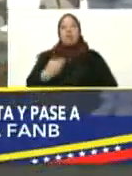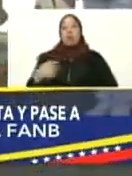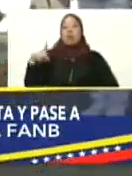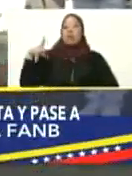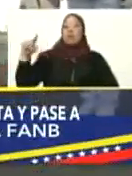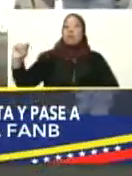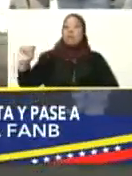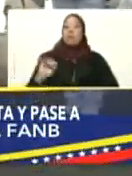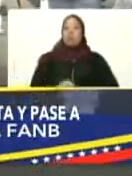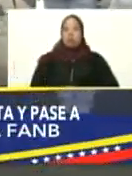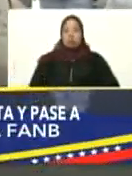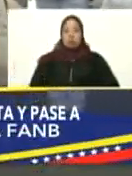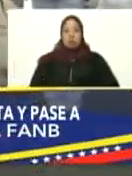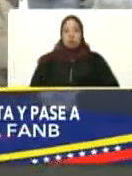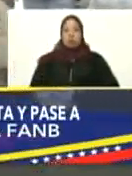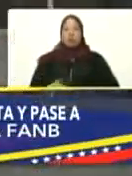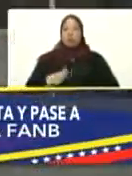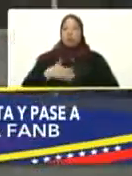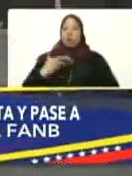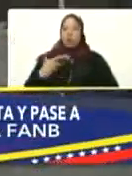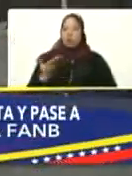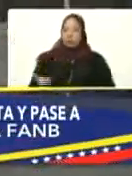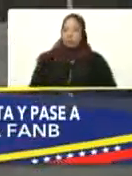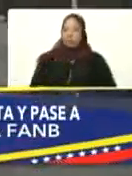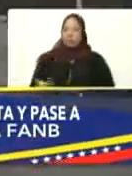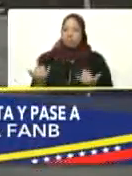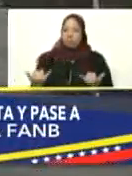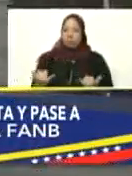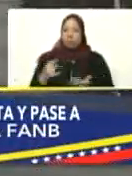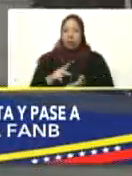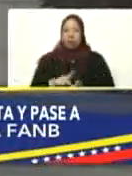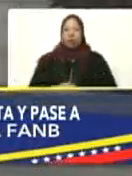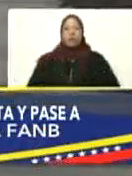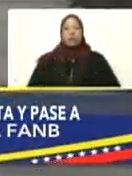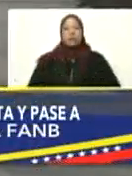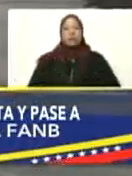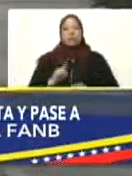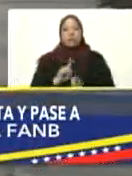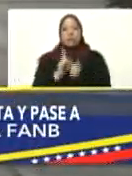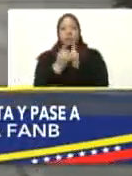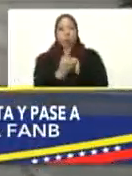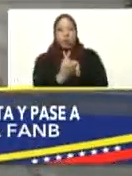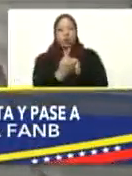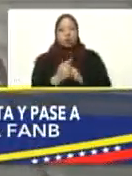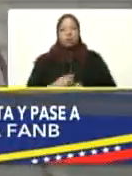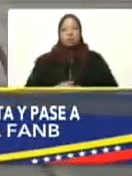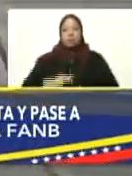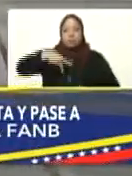retirarme. ¡Adelante! ¡Media! ¡Will!